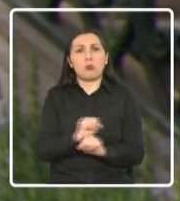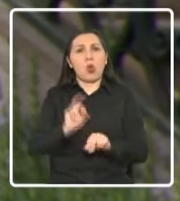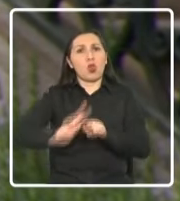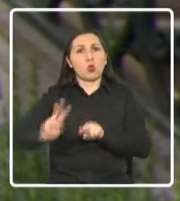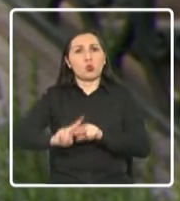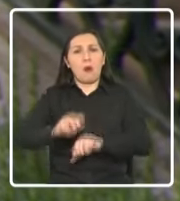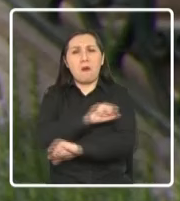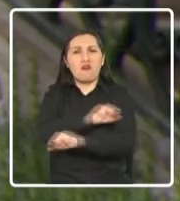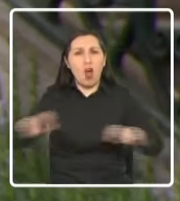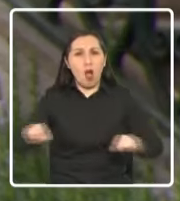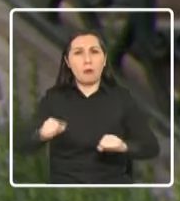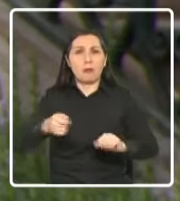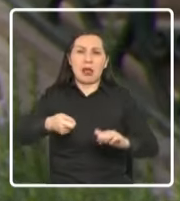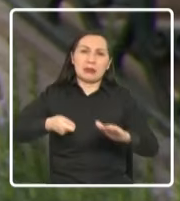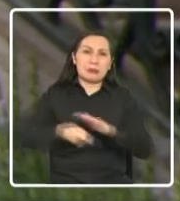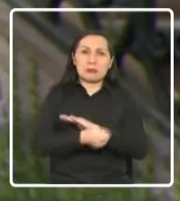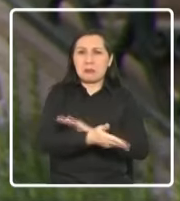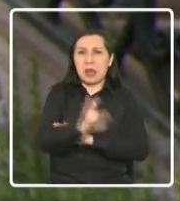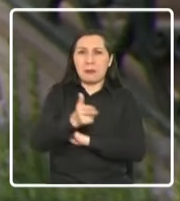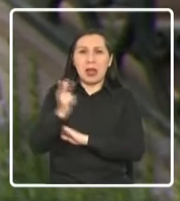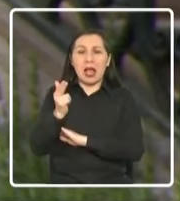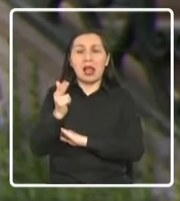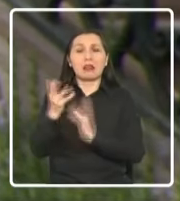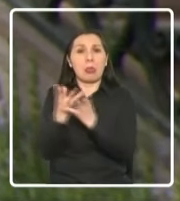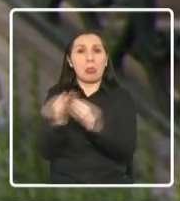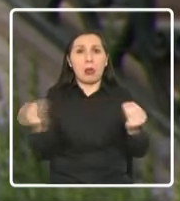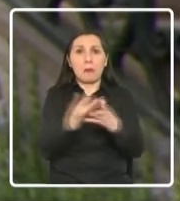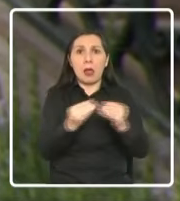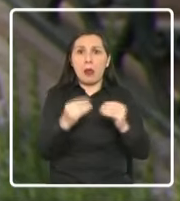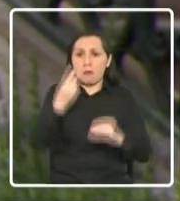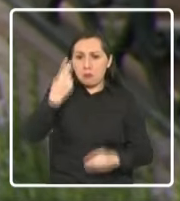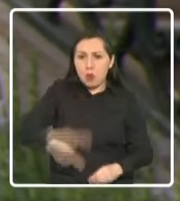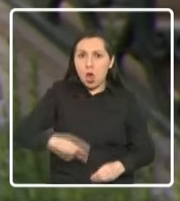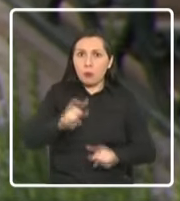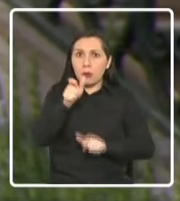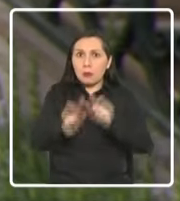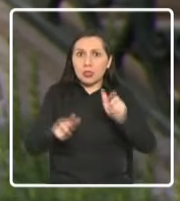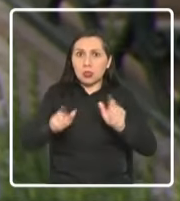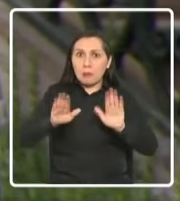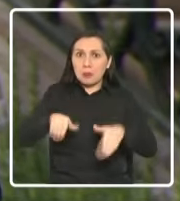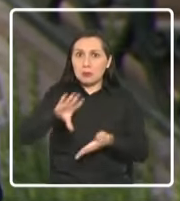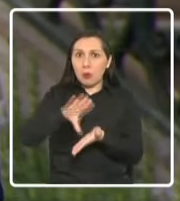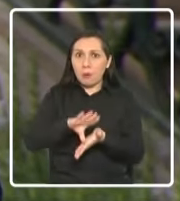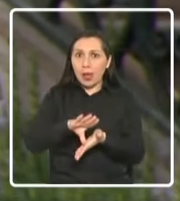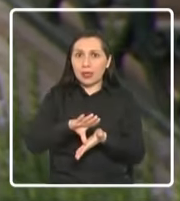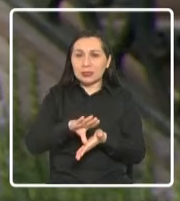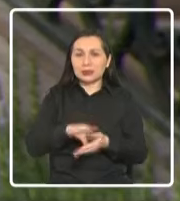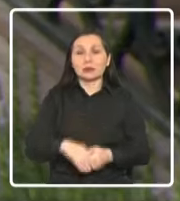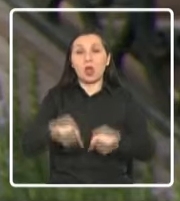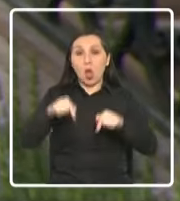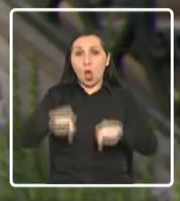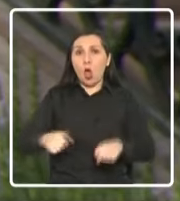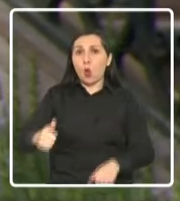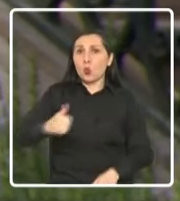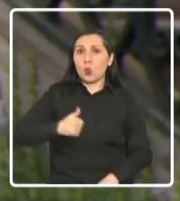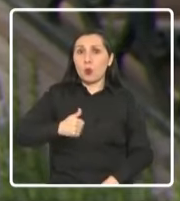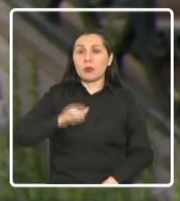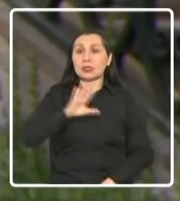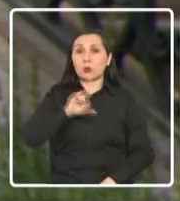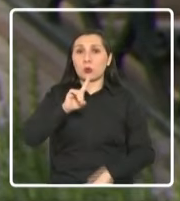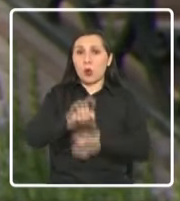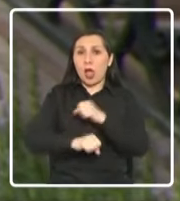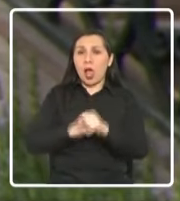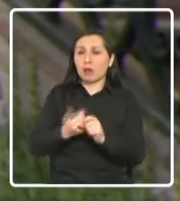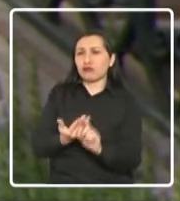bombardeando, asesinando y desapareciendo a los propios compatriotas. Hoy se cumplen 51 años de aquel 11